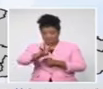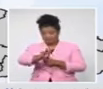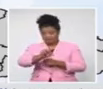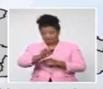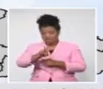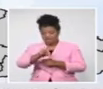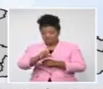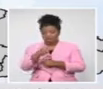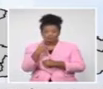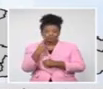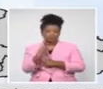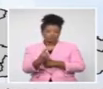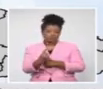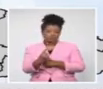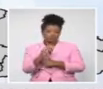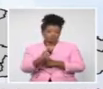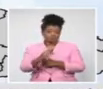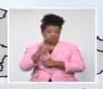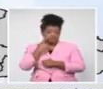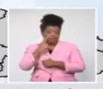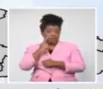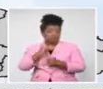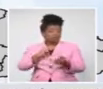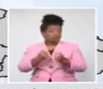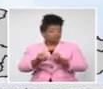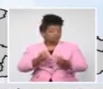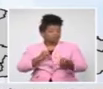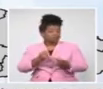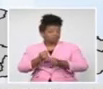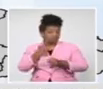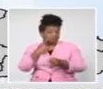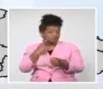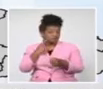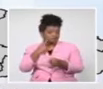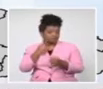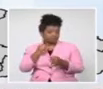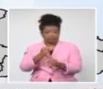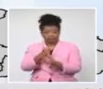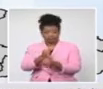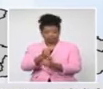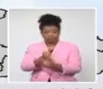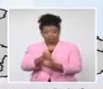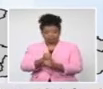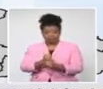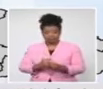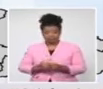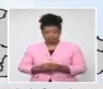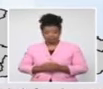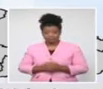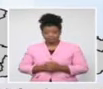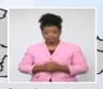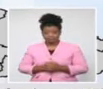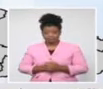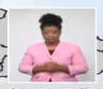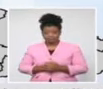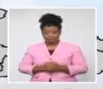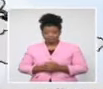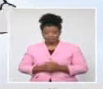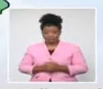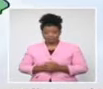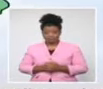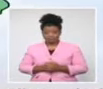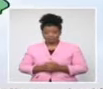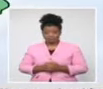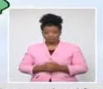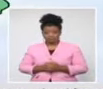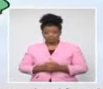1. Indiscutiblemente van demostrando que van logrando el control de la transmisión. Y en el